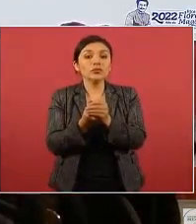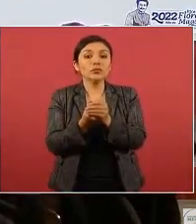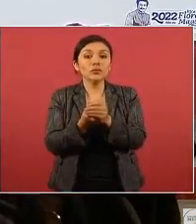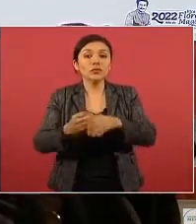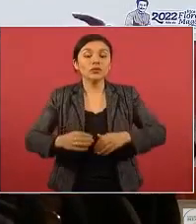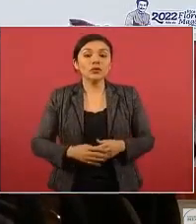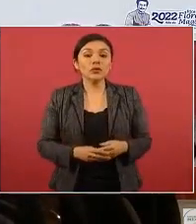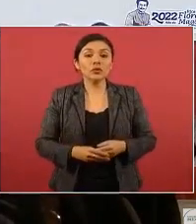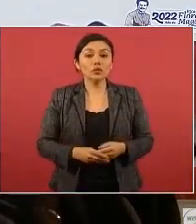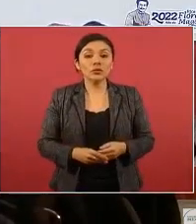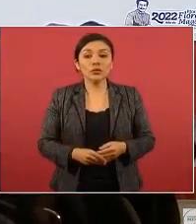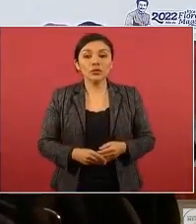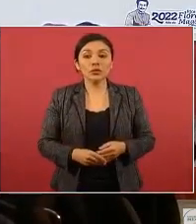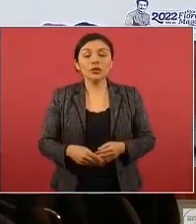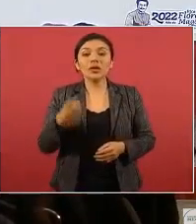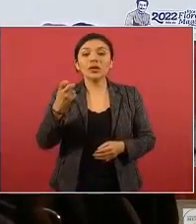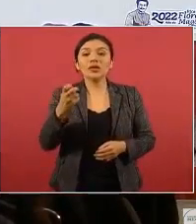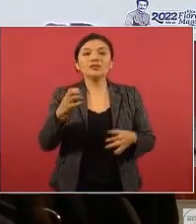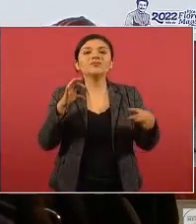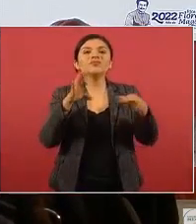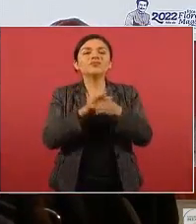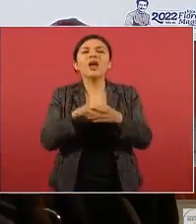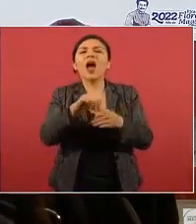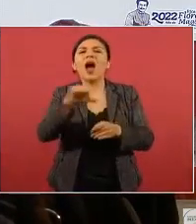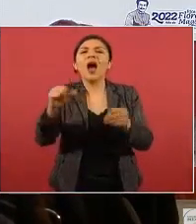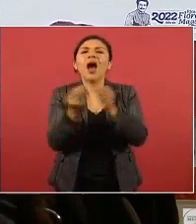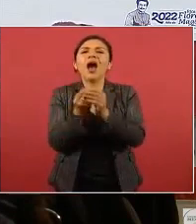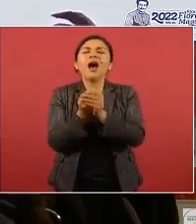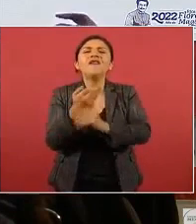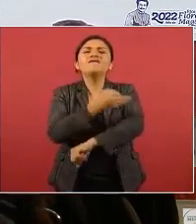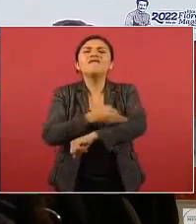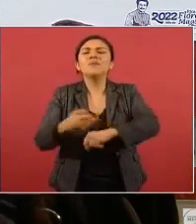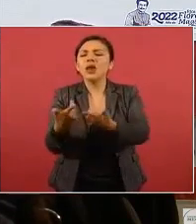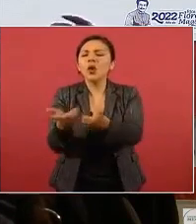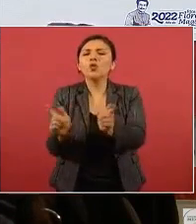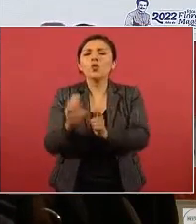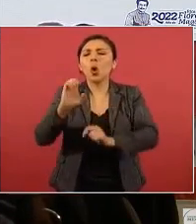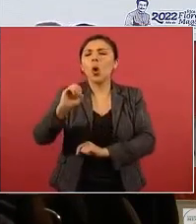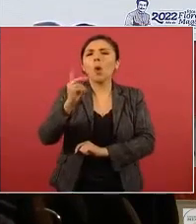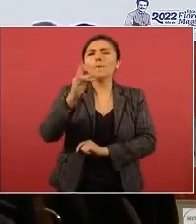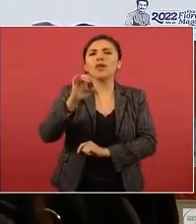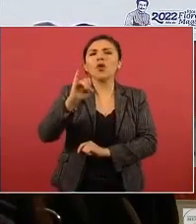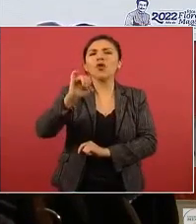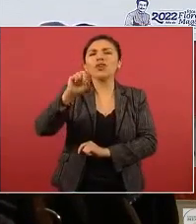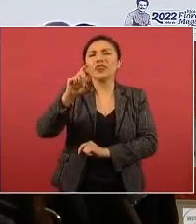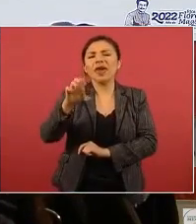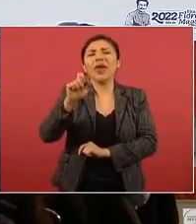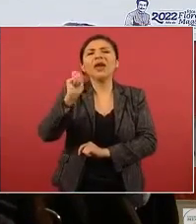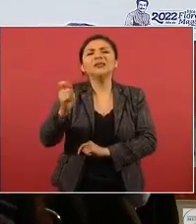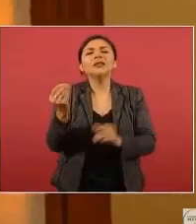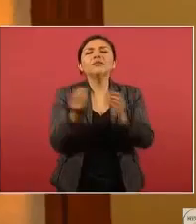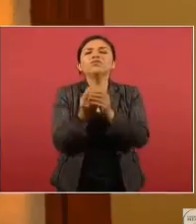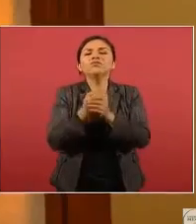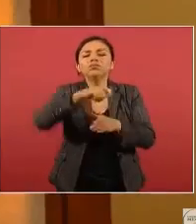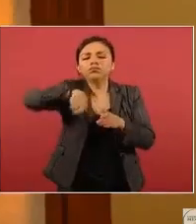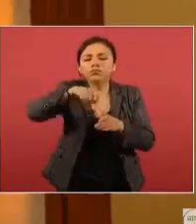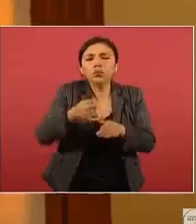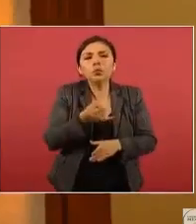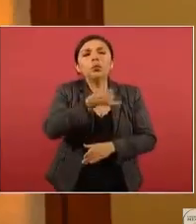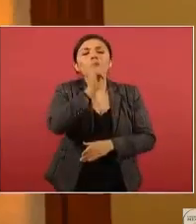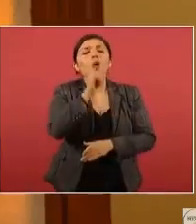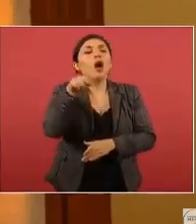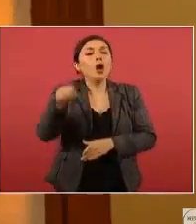es vinculado con los opioides es una bebida que tiene origen